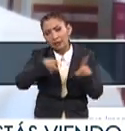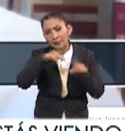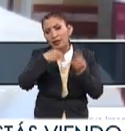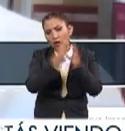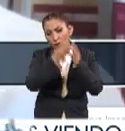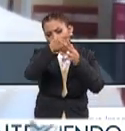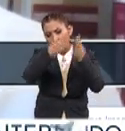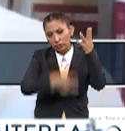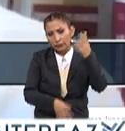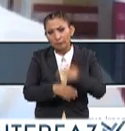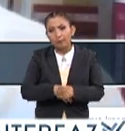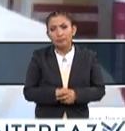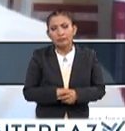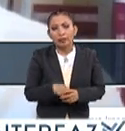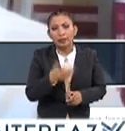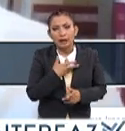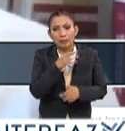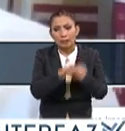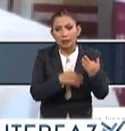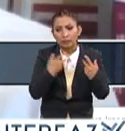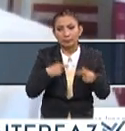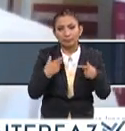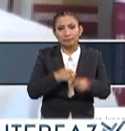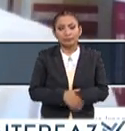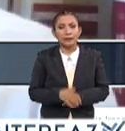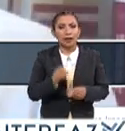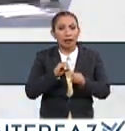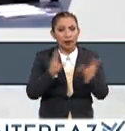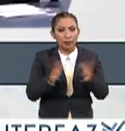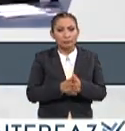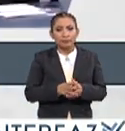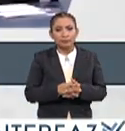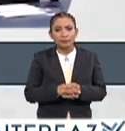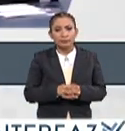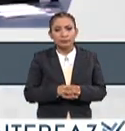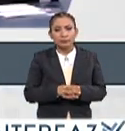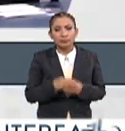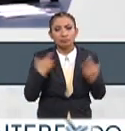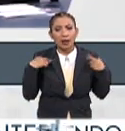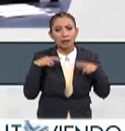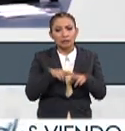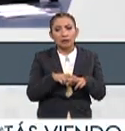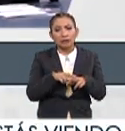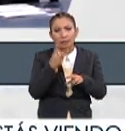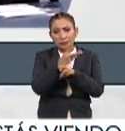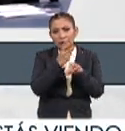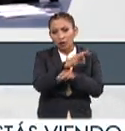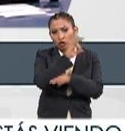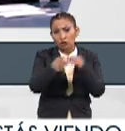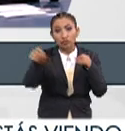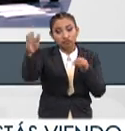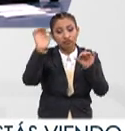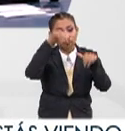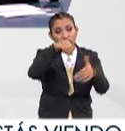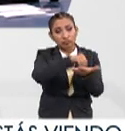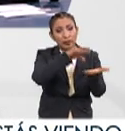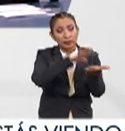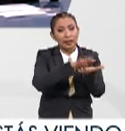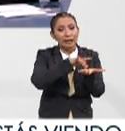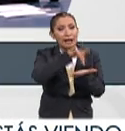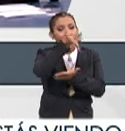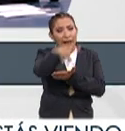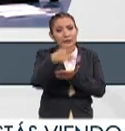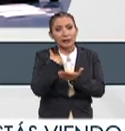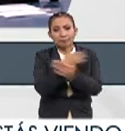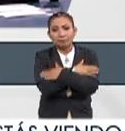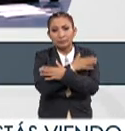diferentes opciones que tenemos para todo público. Claro. Pues maestro, a invitar a todos a que se inscriban a estos MOOCs y